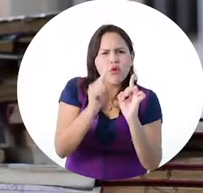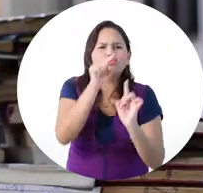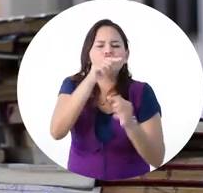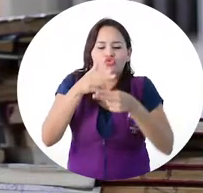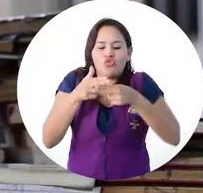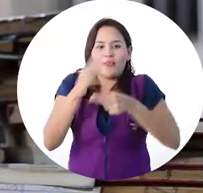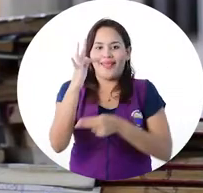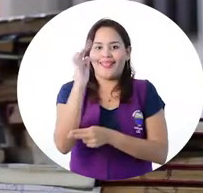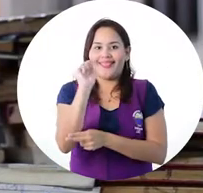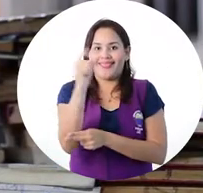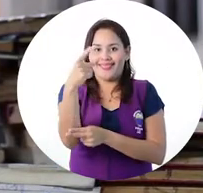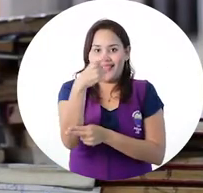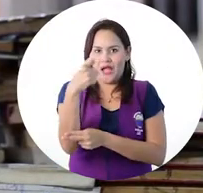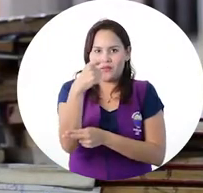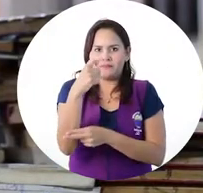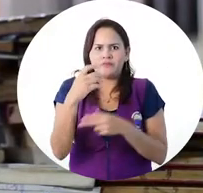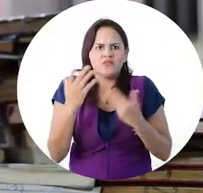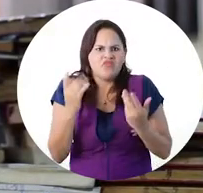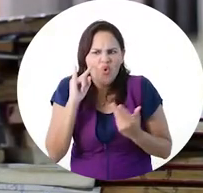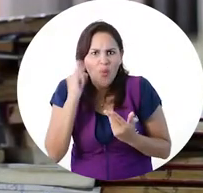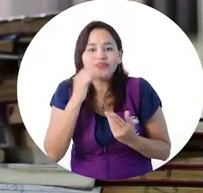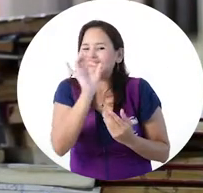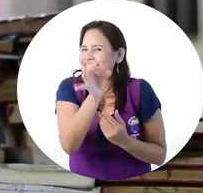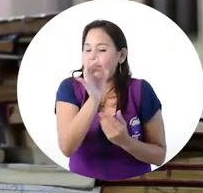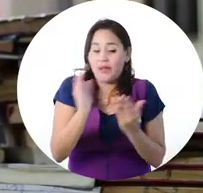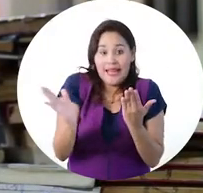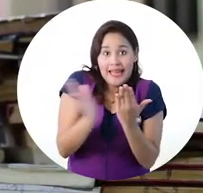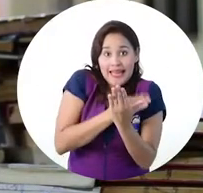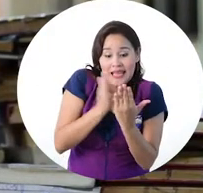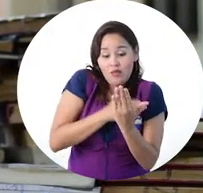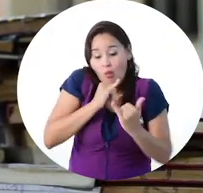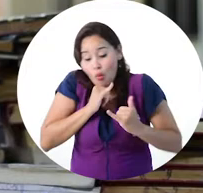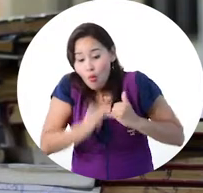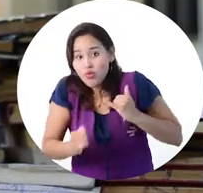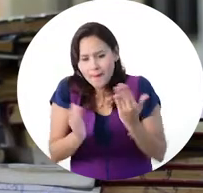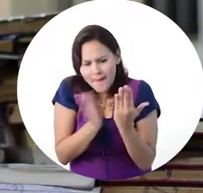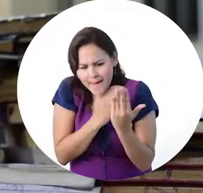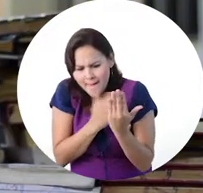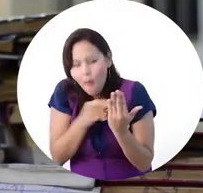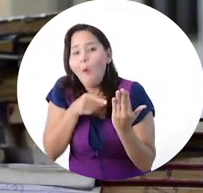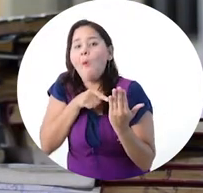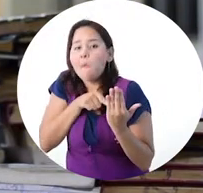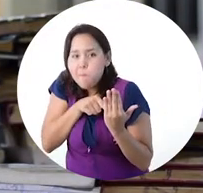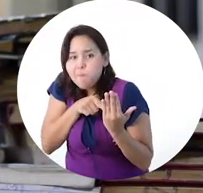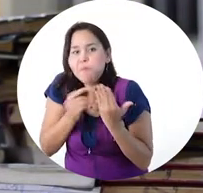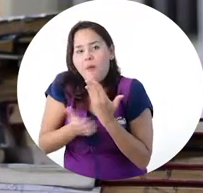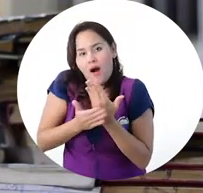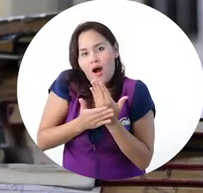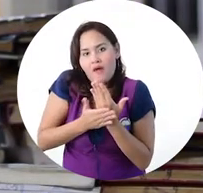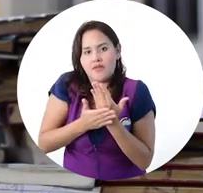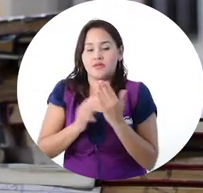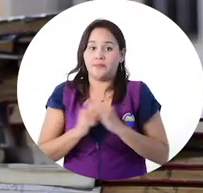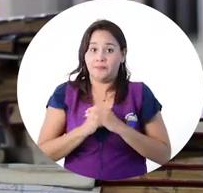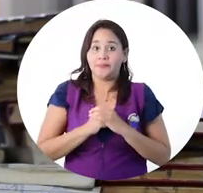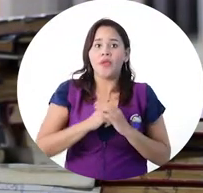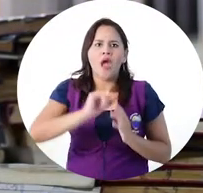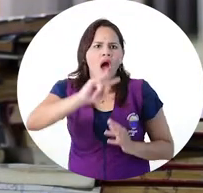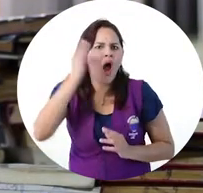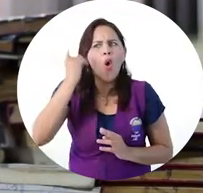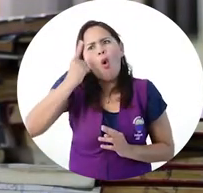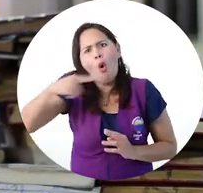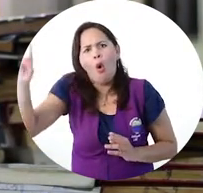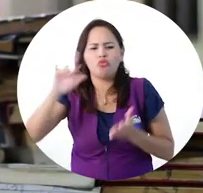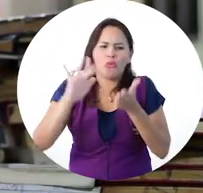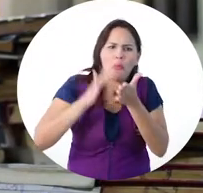el tag o código de barras puedes ubicarlo generalmente en la última o penúltima página del material a prestar cuando se trata de libros o